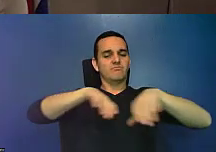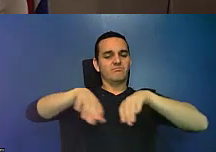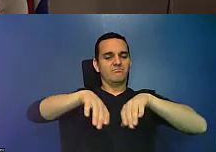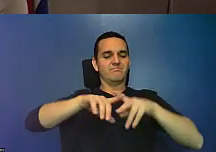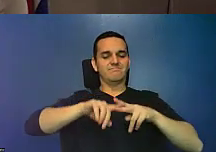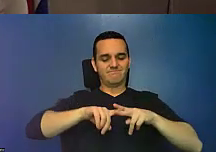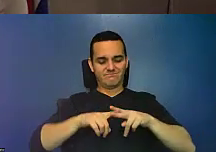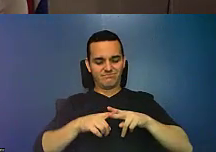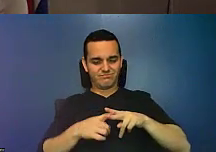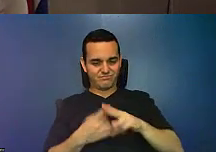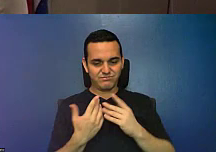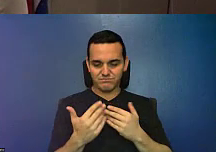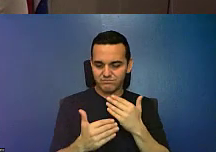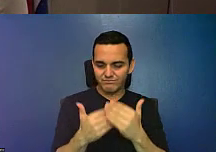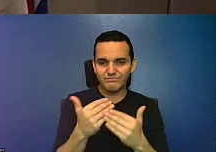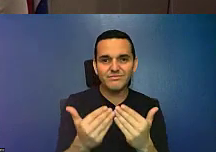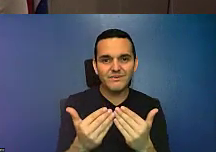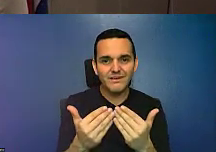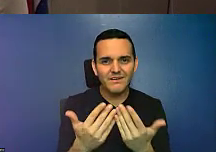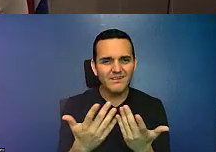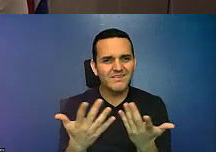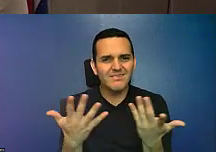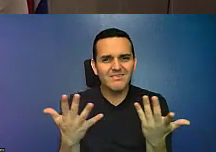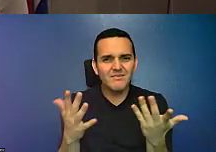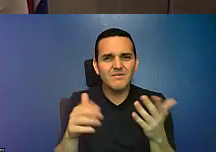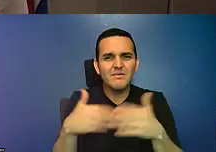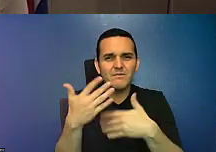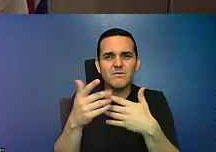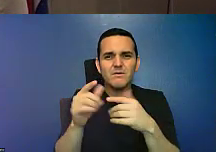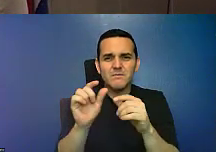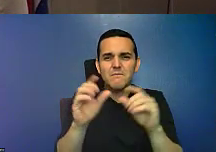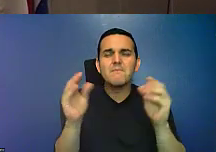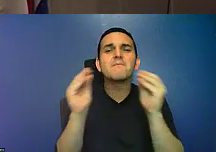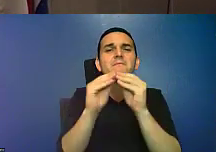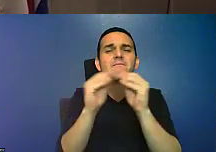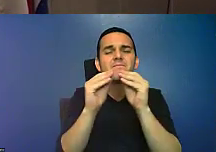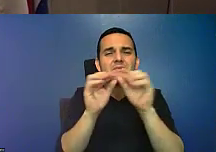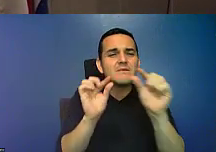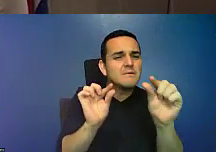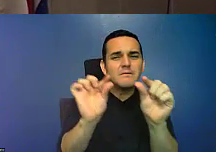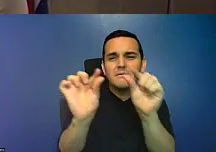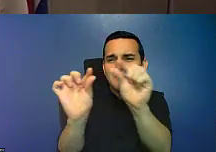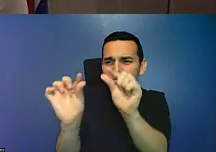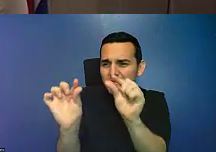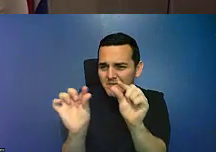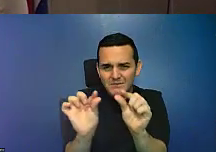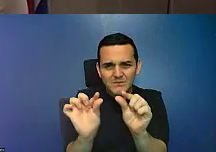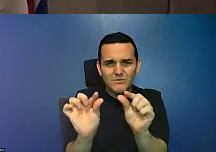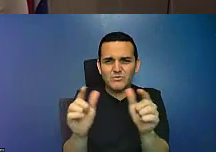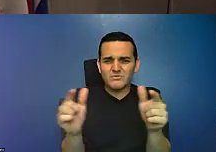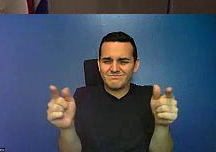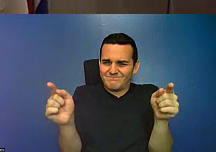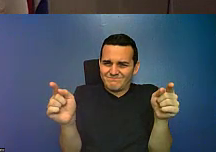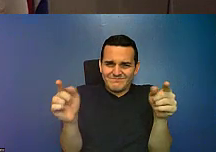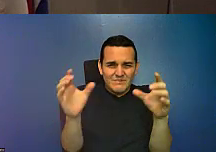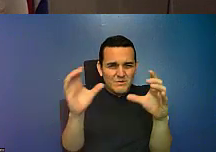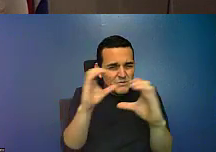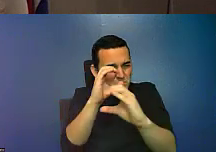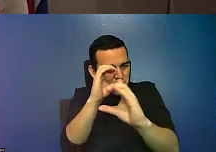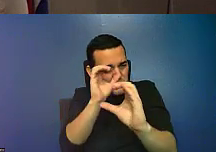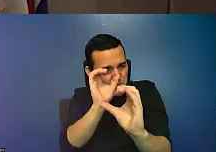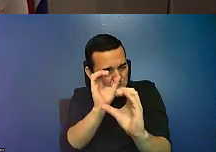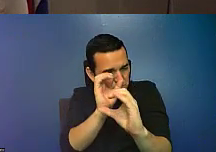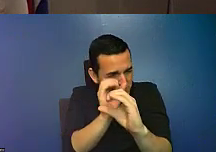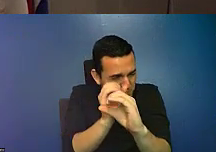Si desglosamos esto en piezas más pequeñas, vamos a obtener que en realidad son sistemas microelectromecánicos, son